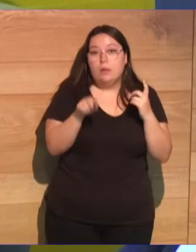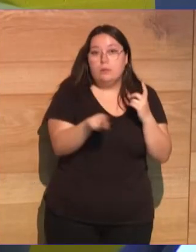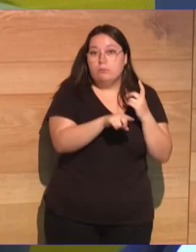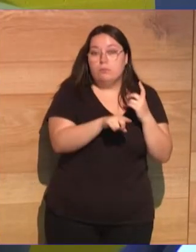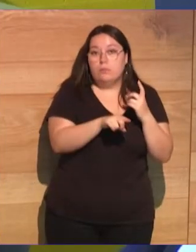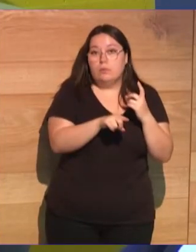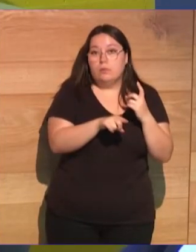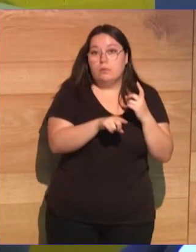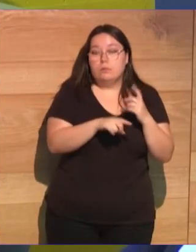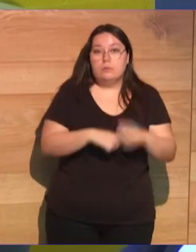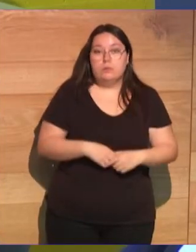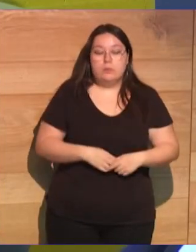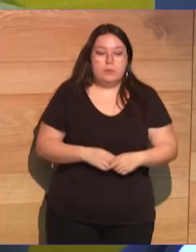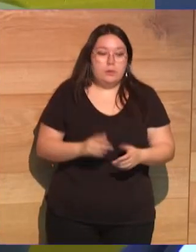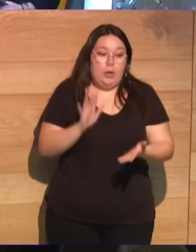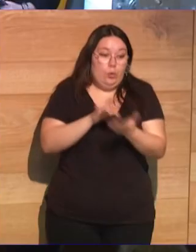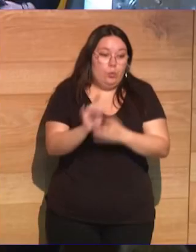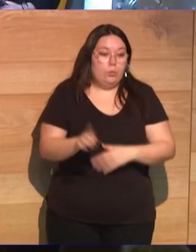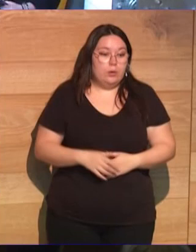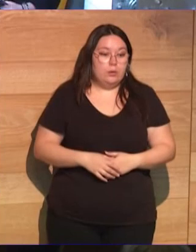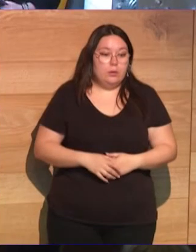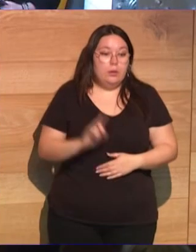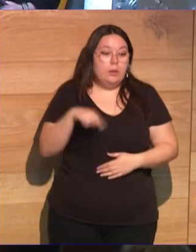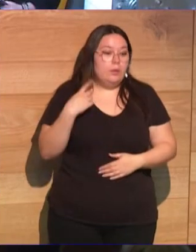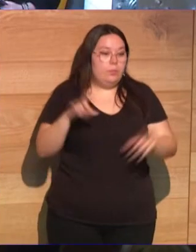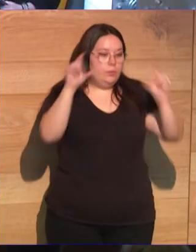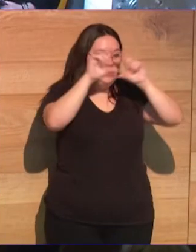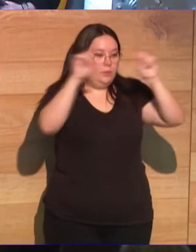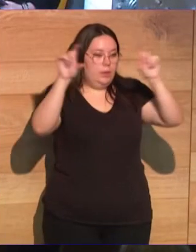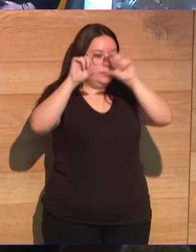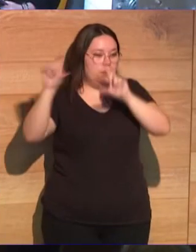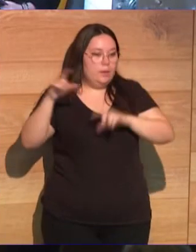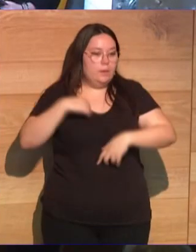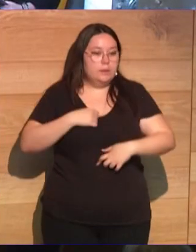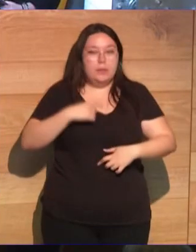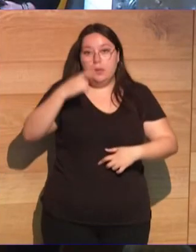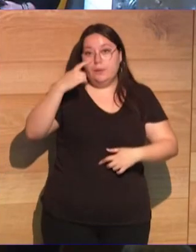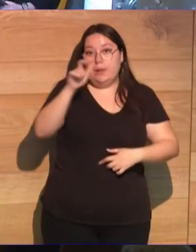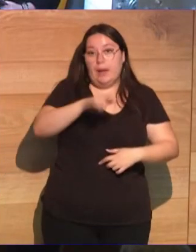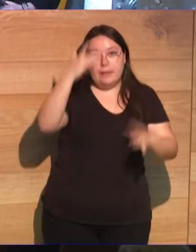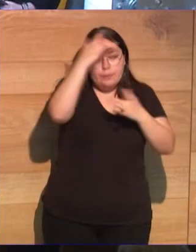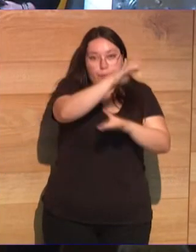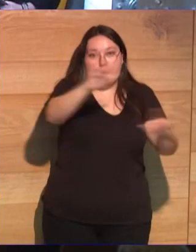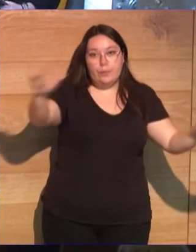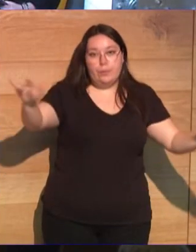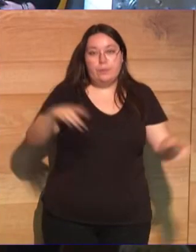no ocurra de alguna manera. Y luego estamos las entidades que intentamos que cale en la conciencia colectiva que la dependencia